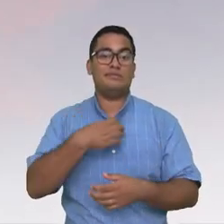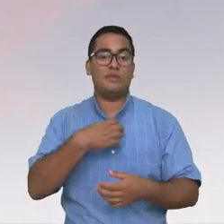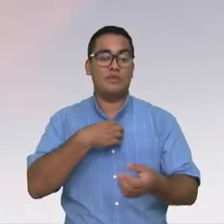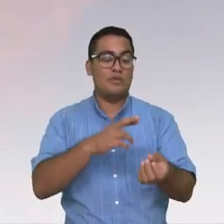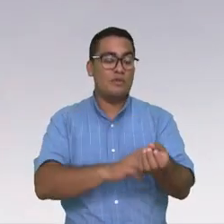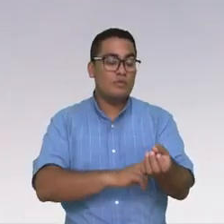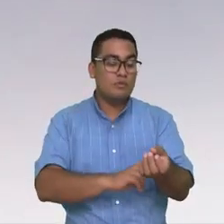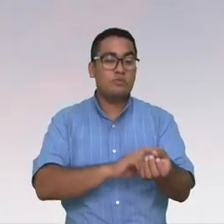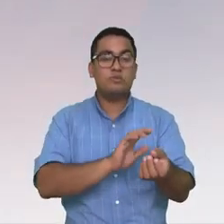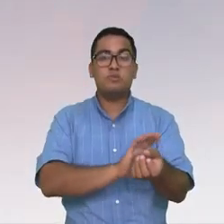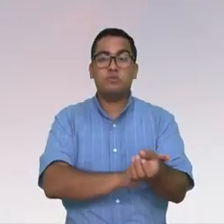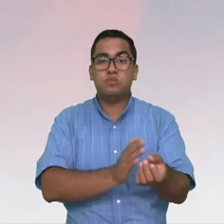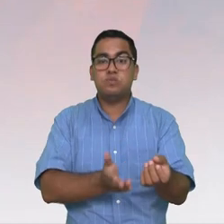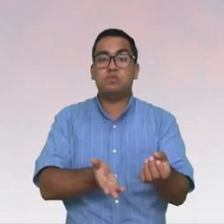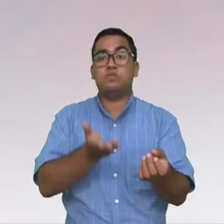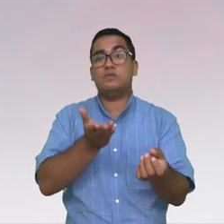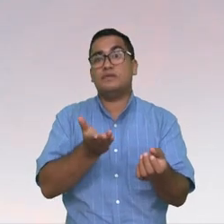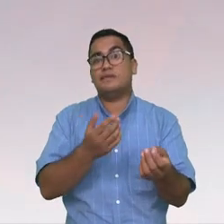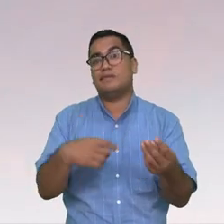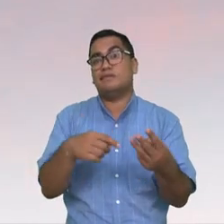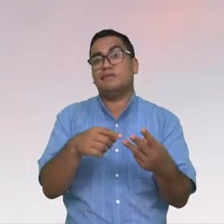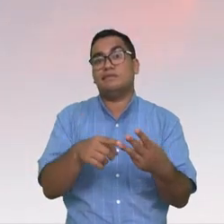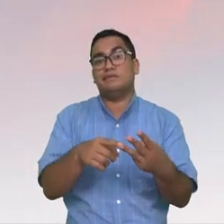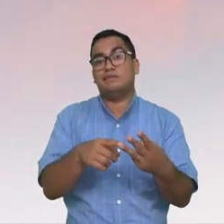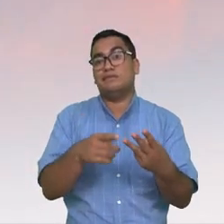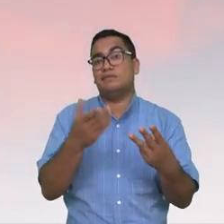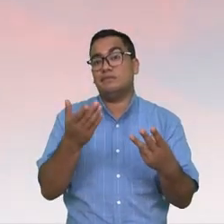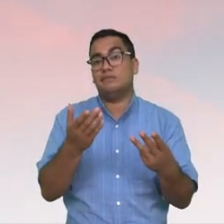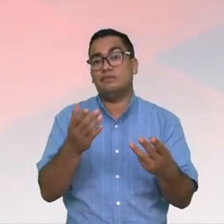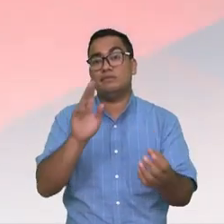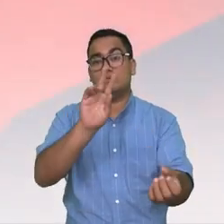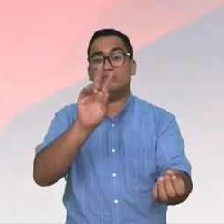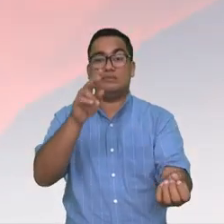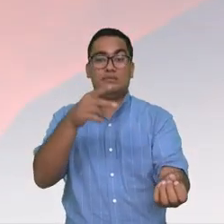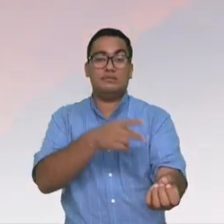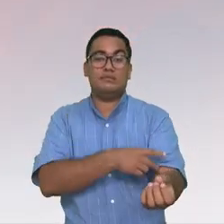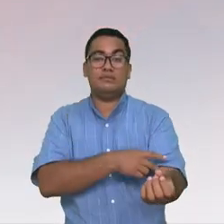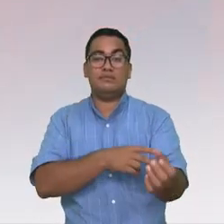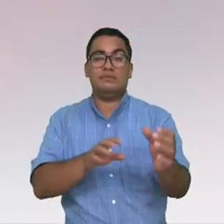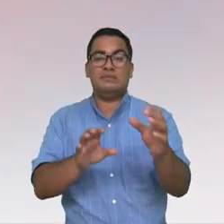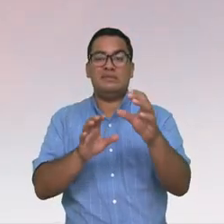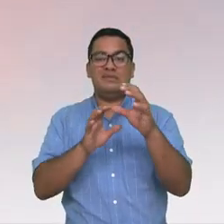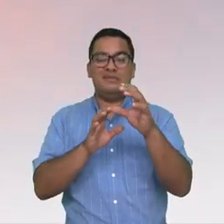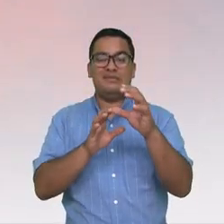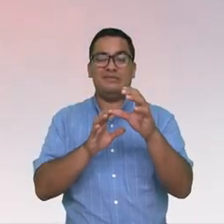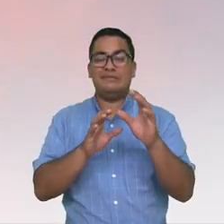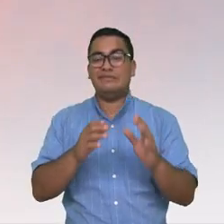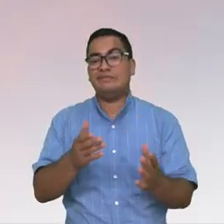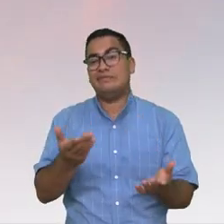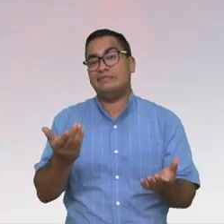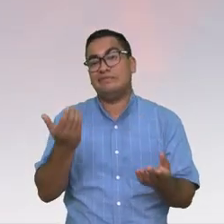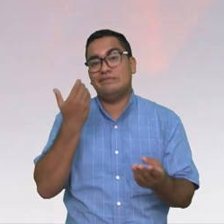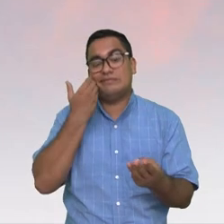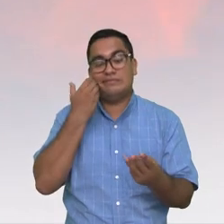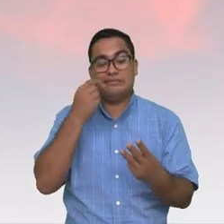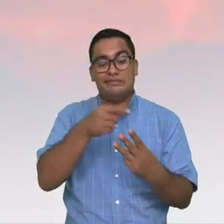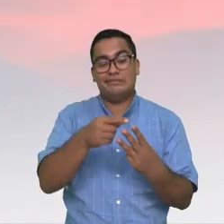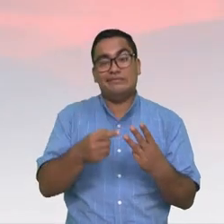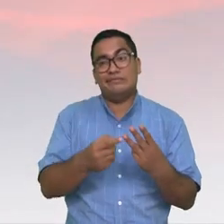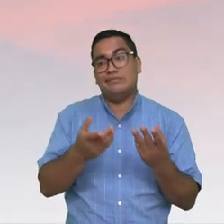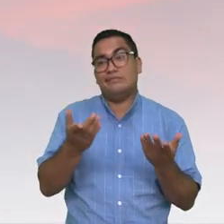diabetes junto a hipertensión y junto al síndrome de inmunodeficiencia adquirido